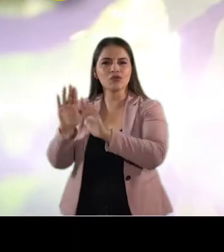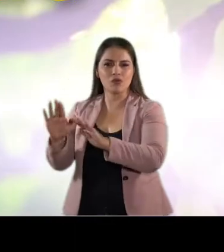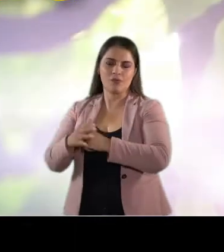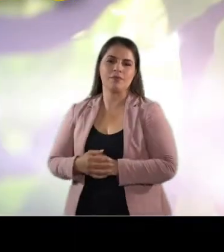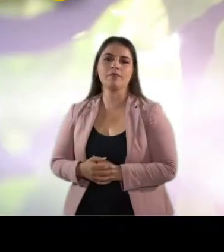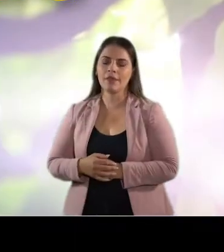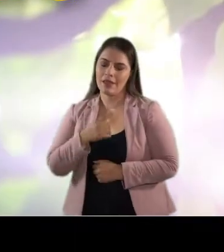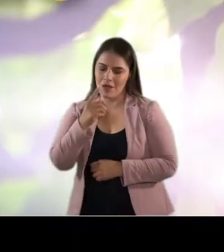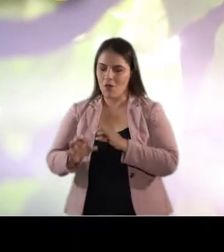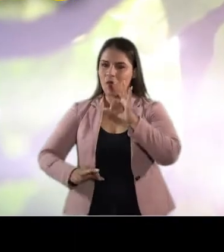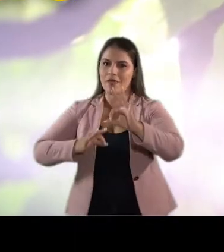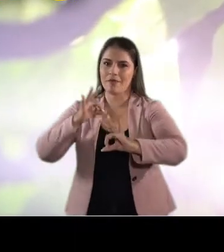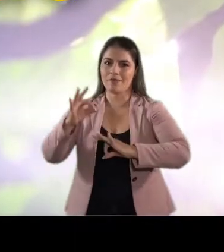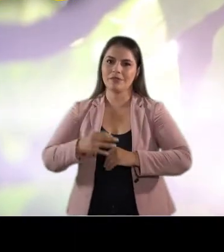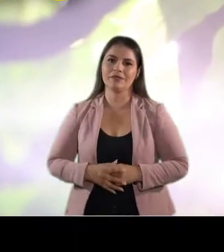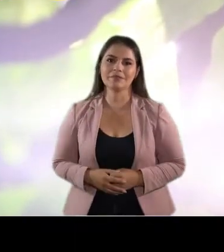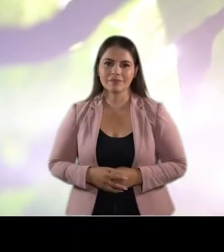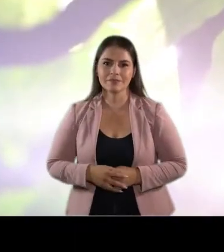bosques. Ponte de su lado.